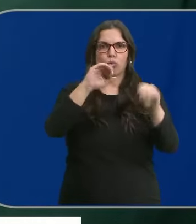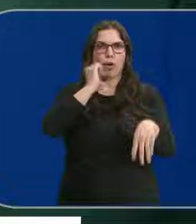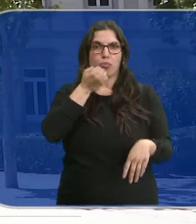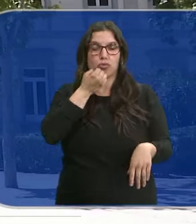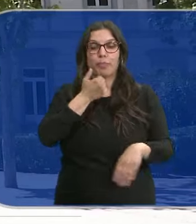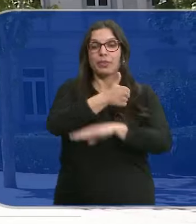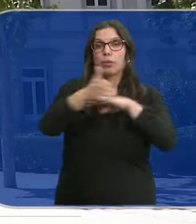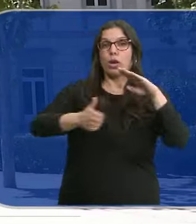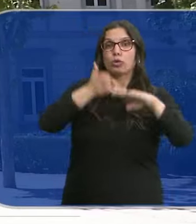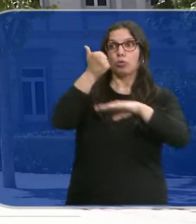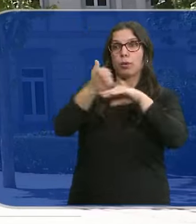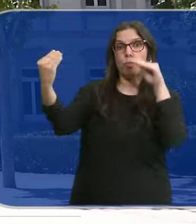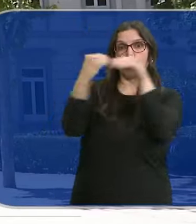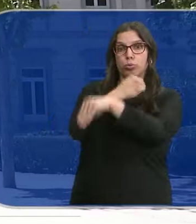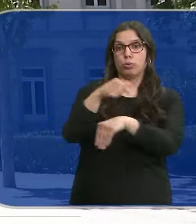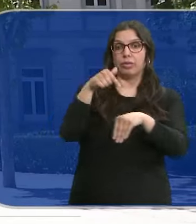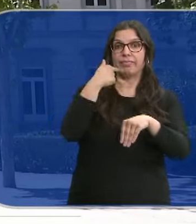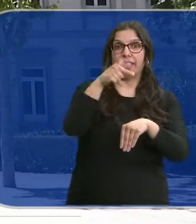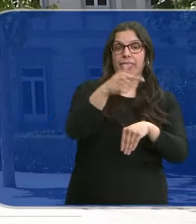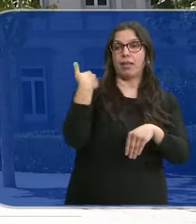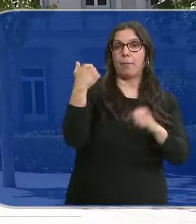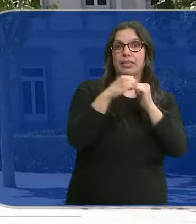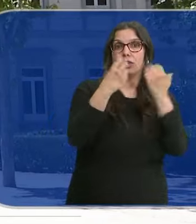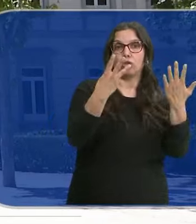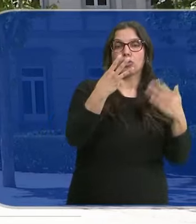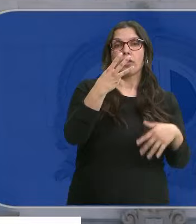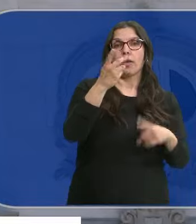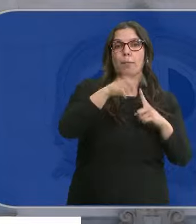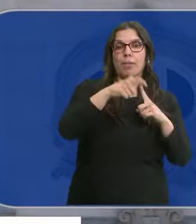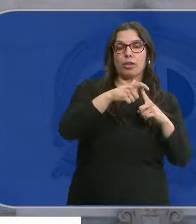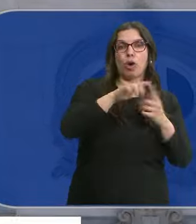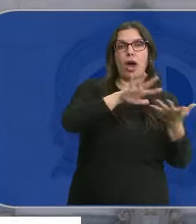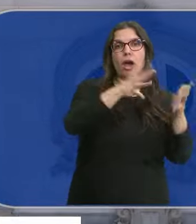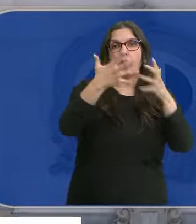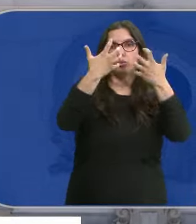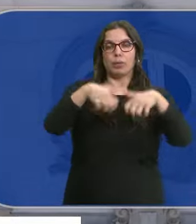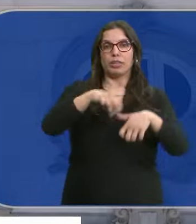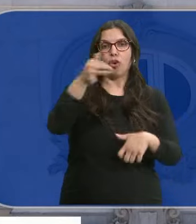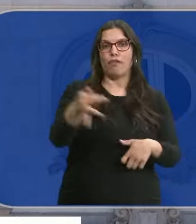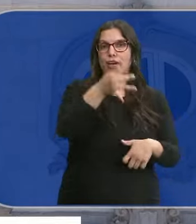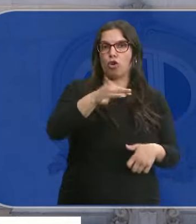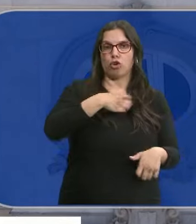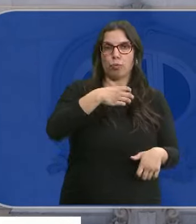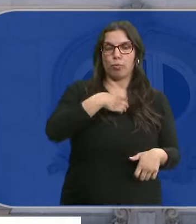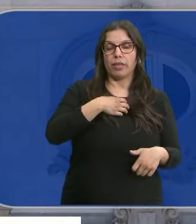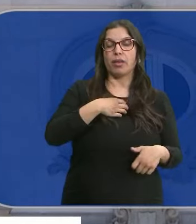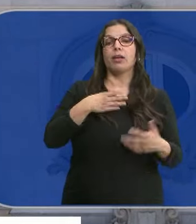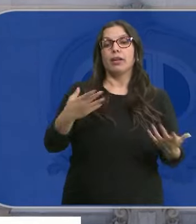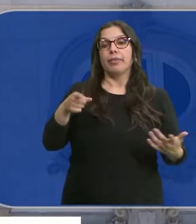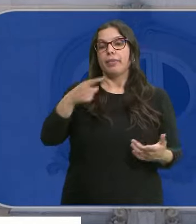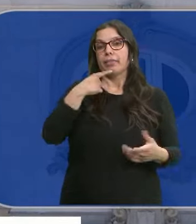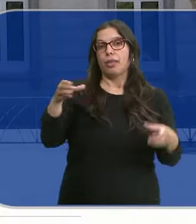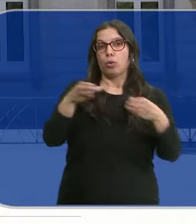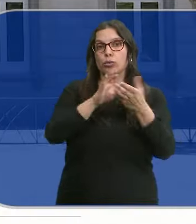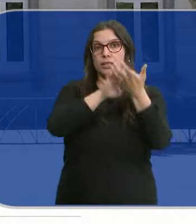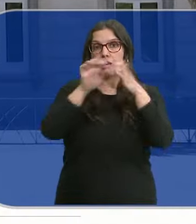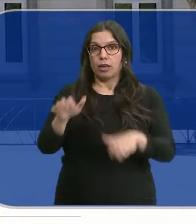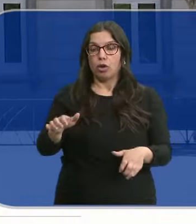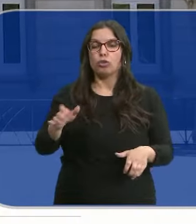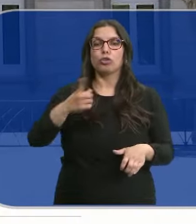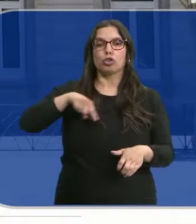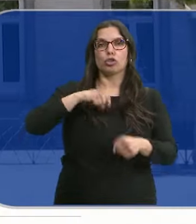al Tribunal Supremo, que afirmó el 28 de mayo que no pueden pasar automáticamente a fijos. La Junta asegura que trabaja en ese sentido con el actual programa